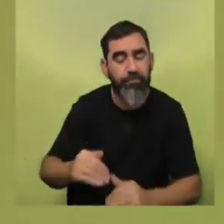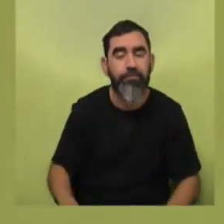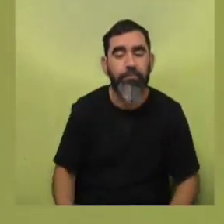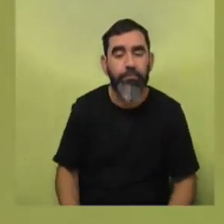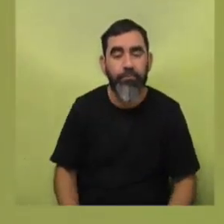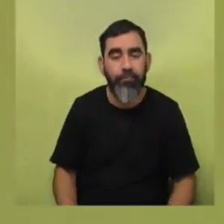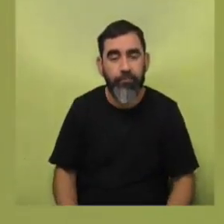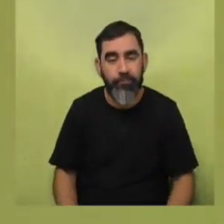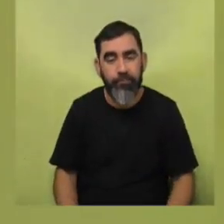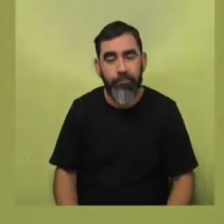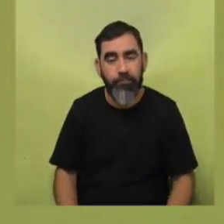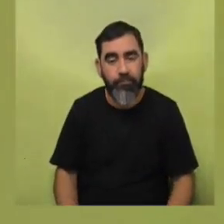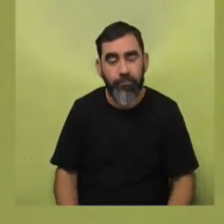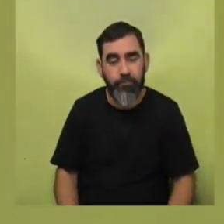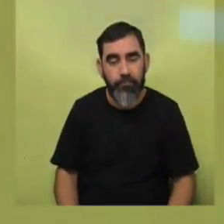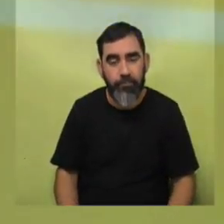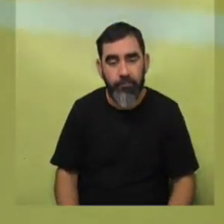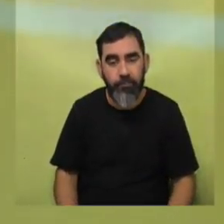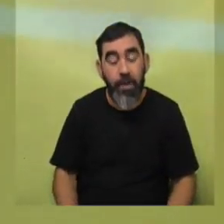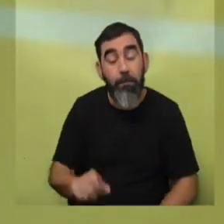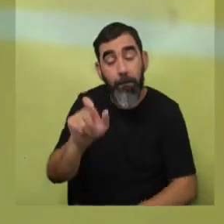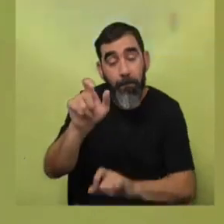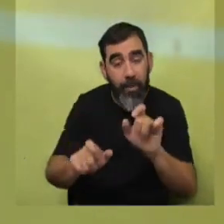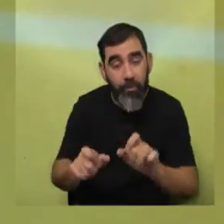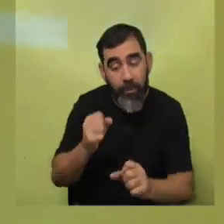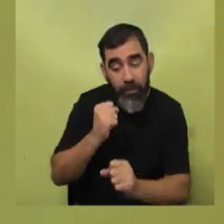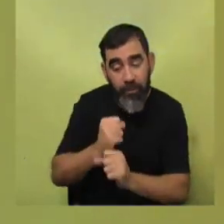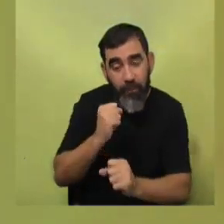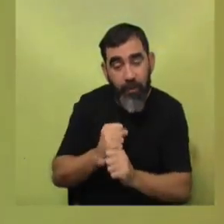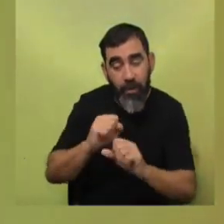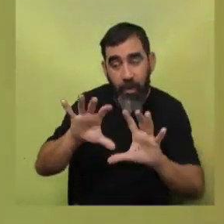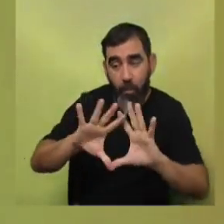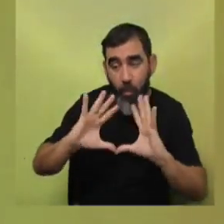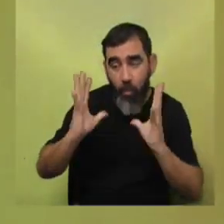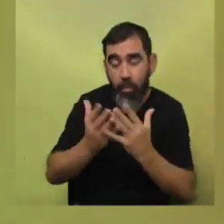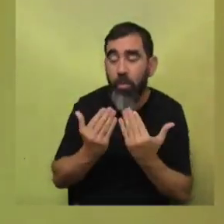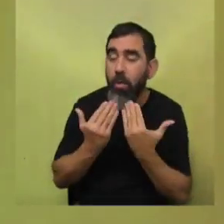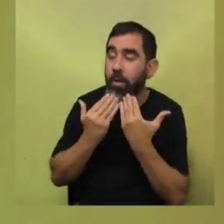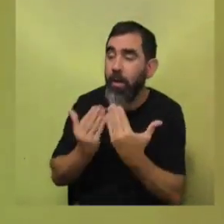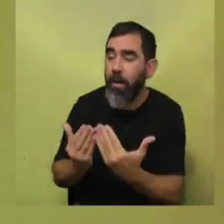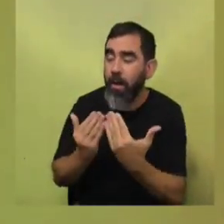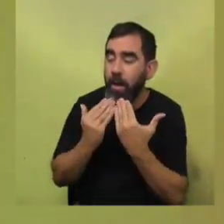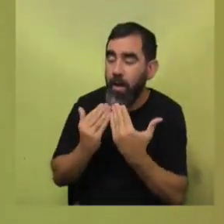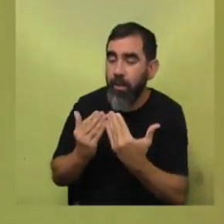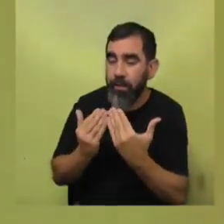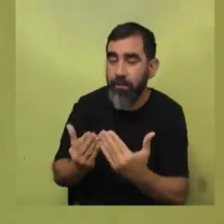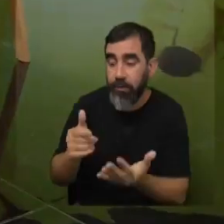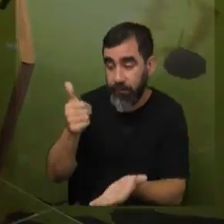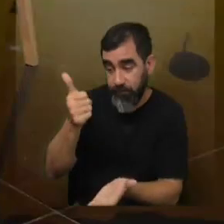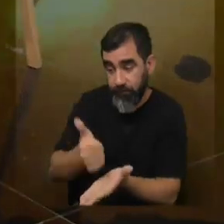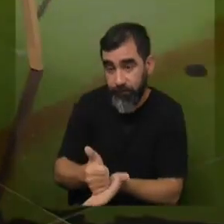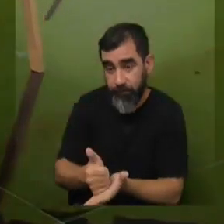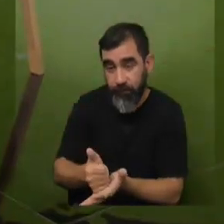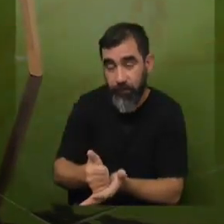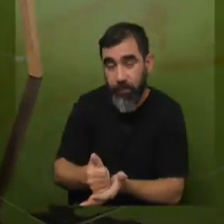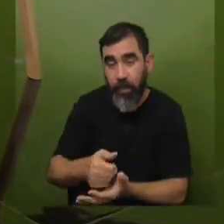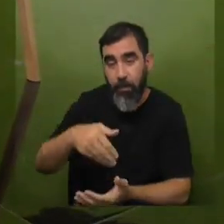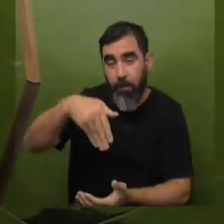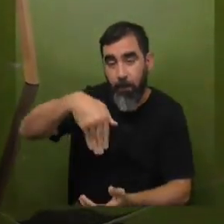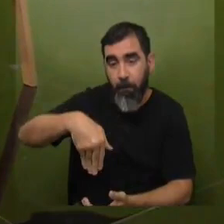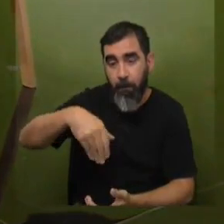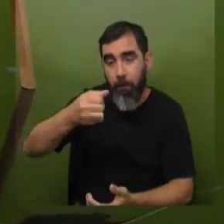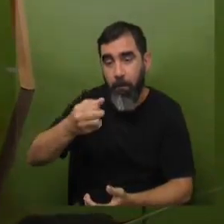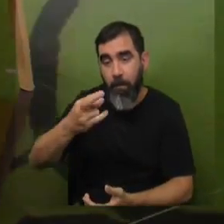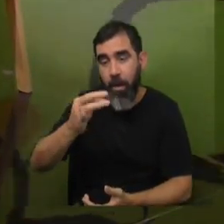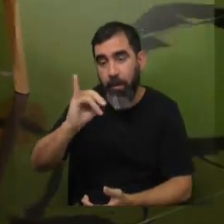tiempo, conocimiento matemático de personas que trabajan a nivel global? Les agradecemos muchísimo que estén aquí en Estudio San Martín Reiris, profesor agregado